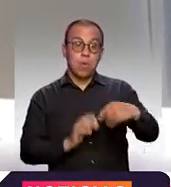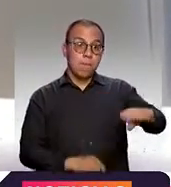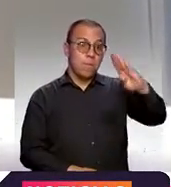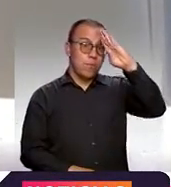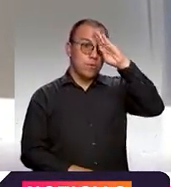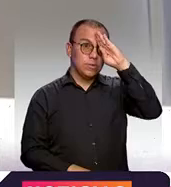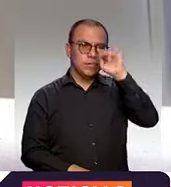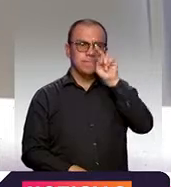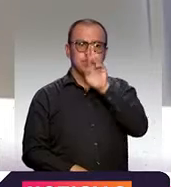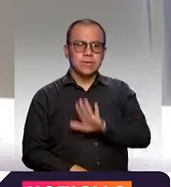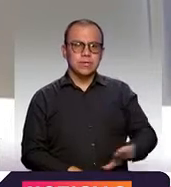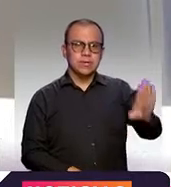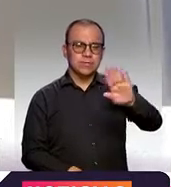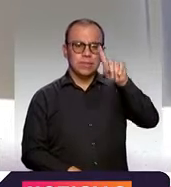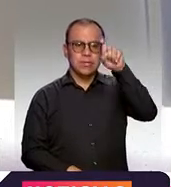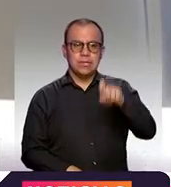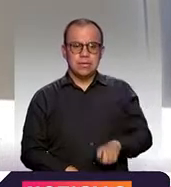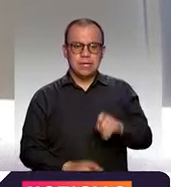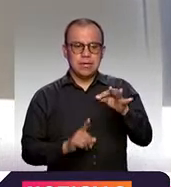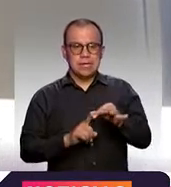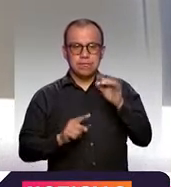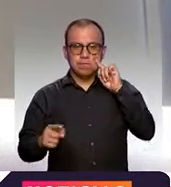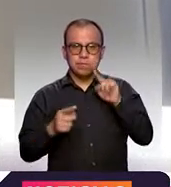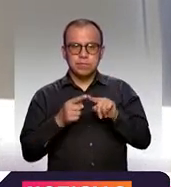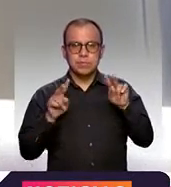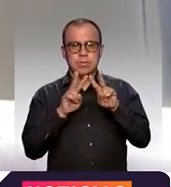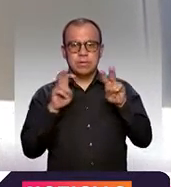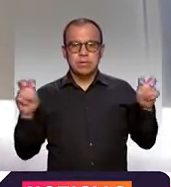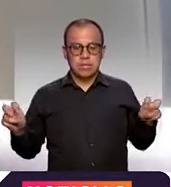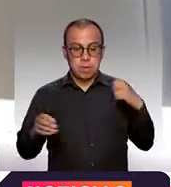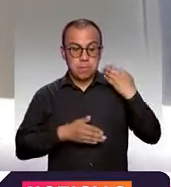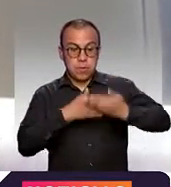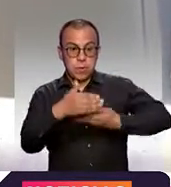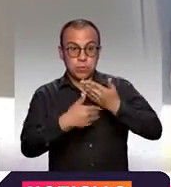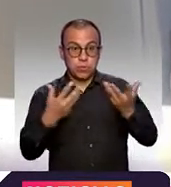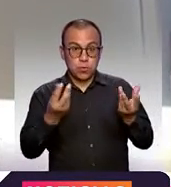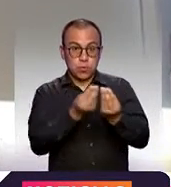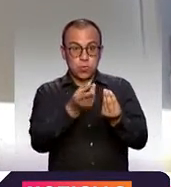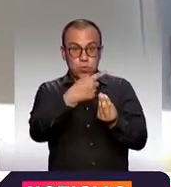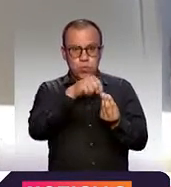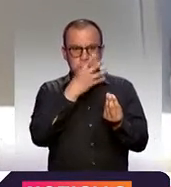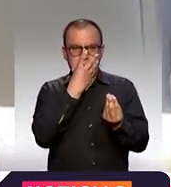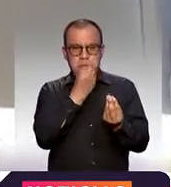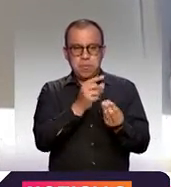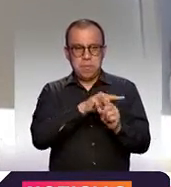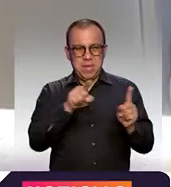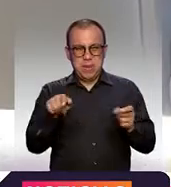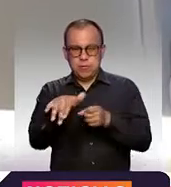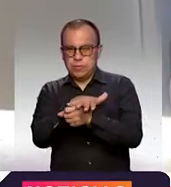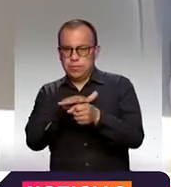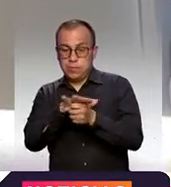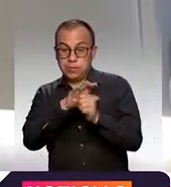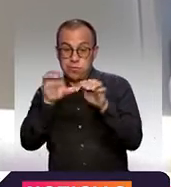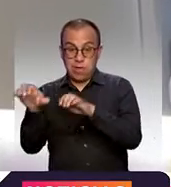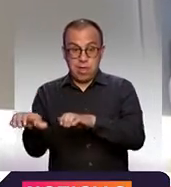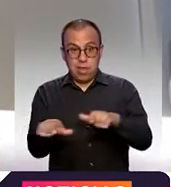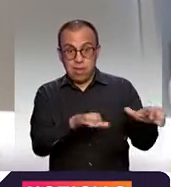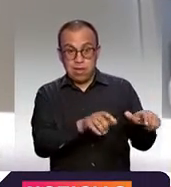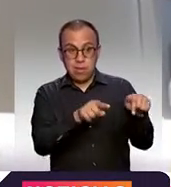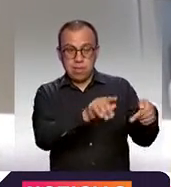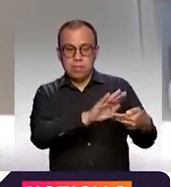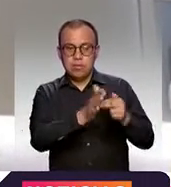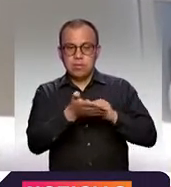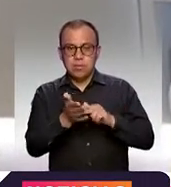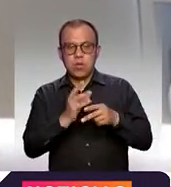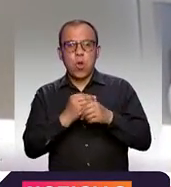Nacional debe actuar de manera específica frente a los vándalos, pero que en ningún caso esas actuaciones